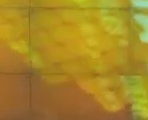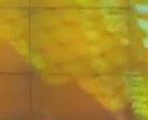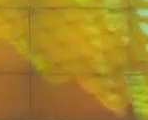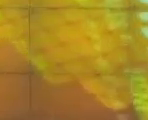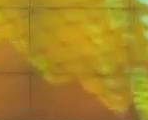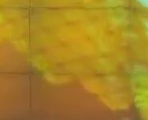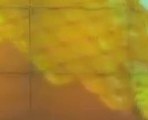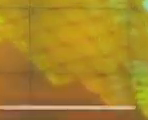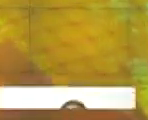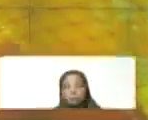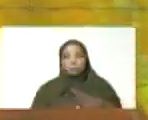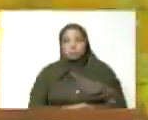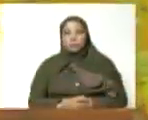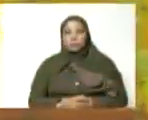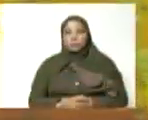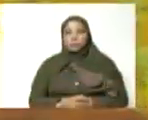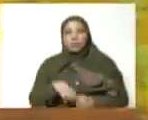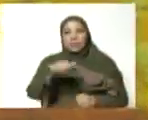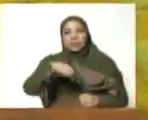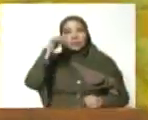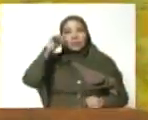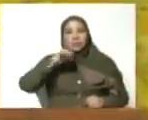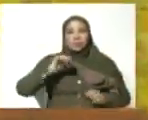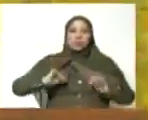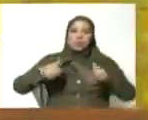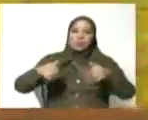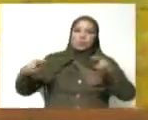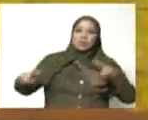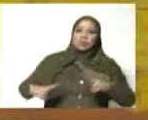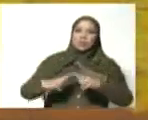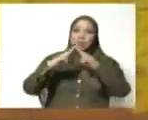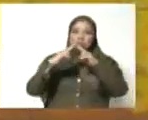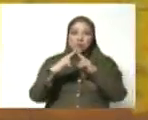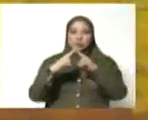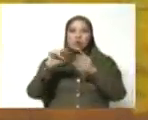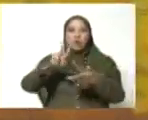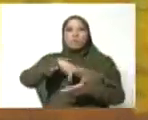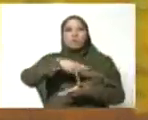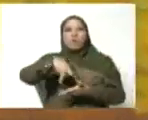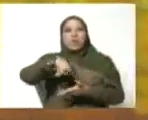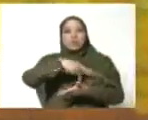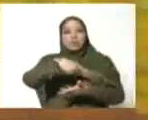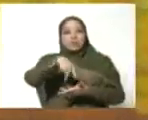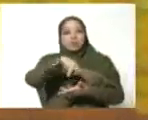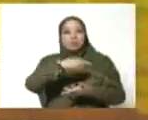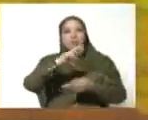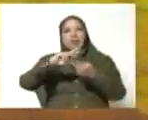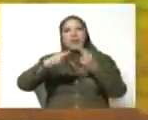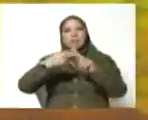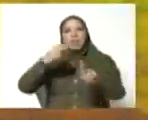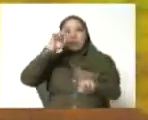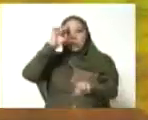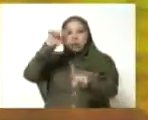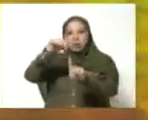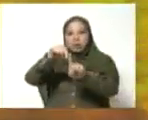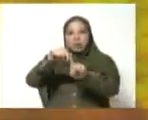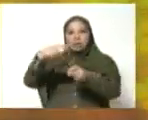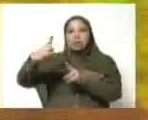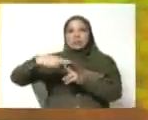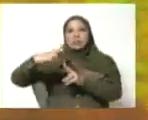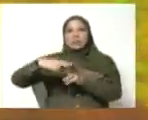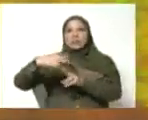Y avanzamos con más información, y es que este sábado inicia el Encuentro Binacional de Poetas por la Paz en San Cristóbal y Cúcuta.